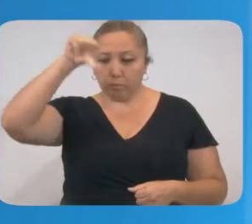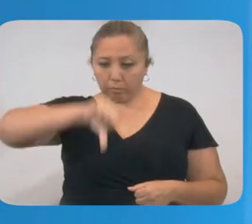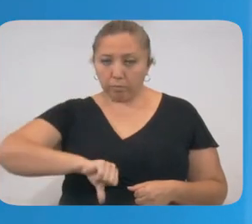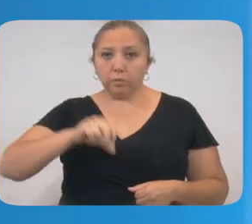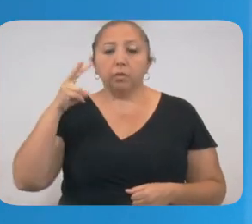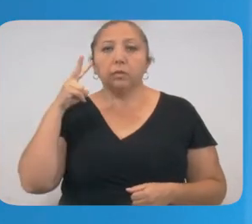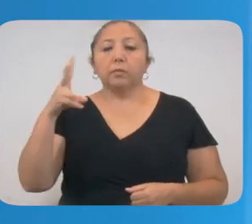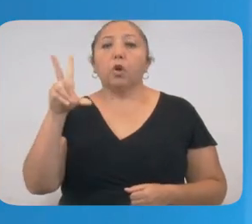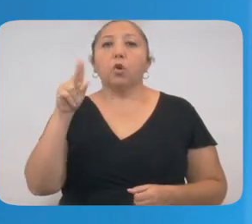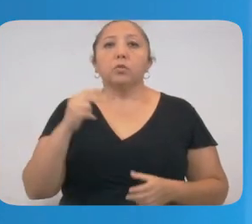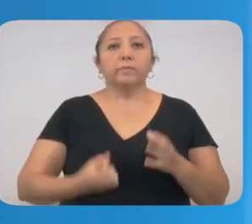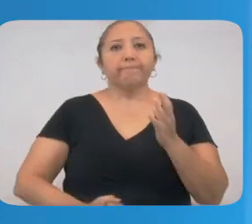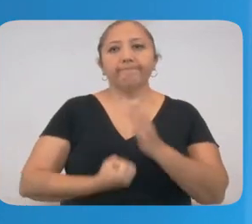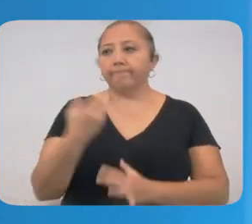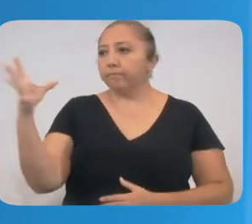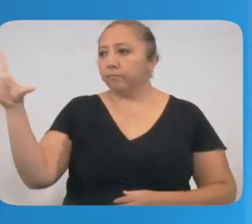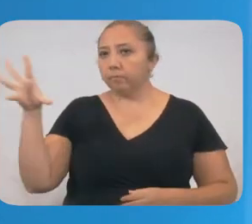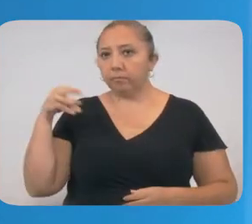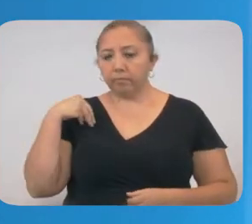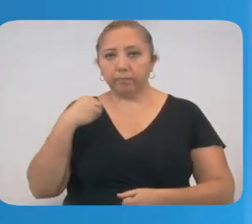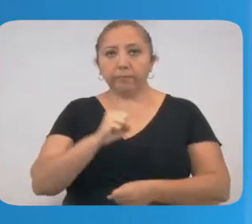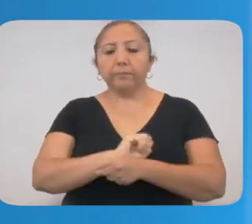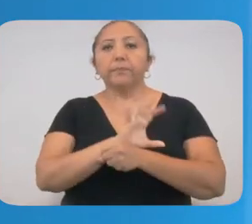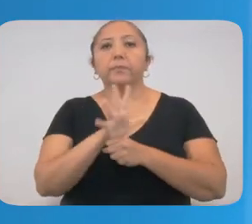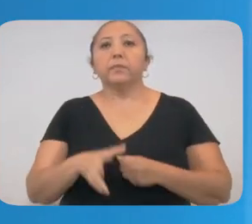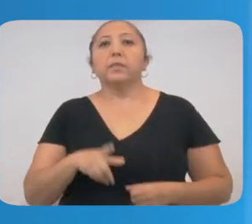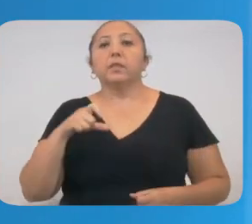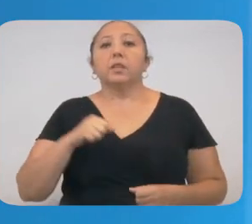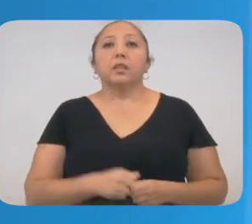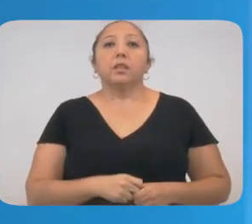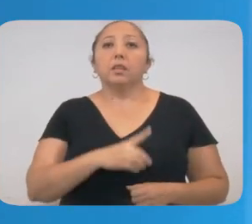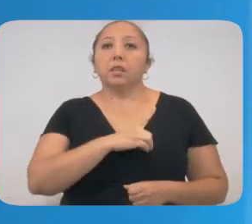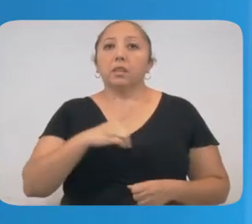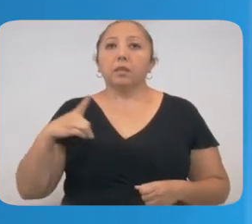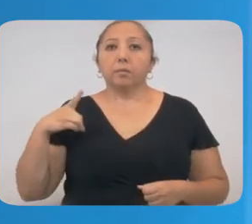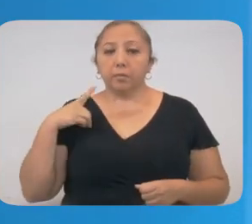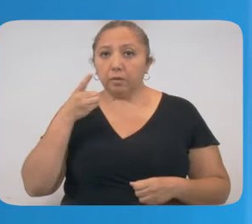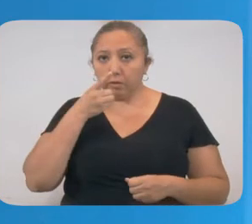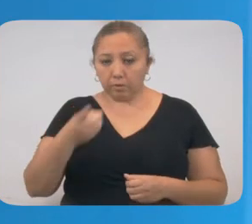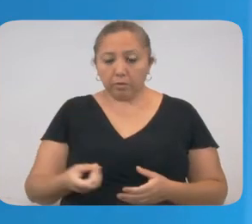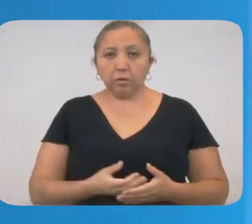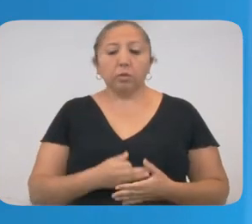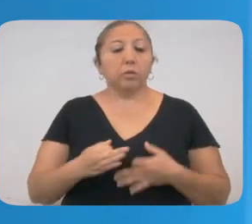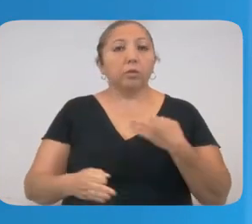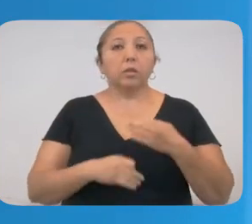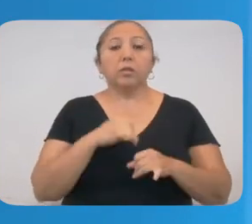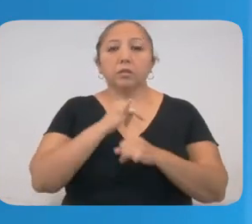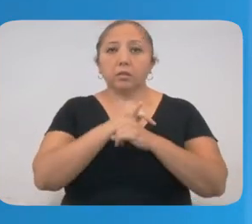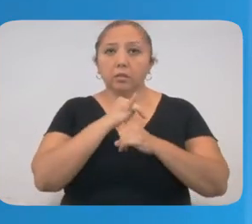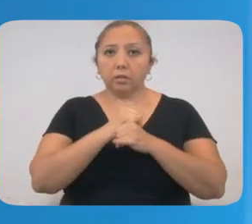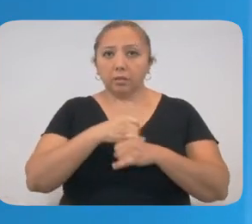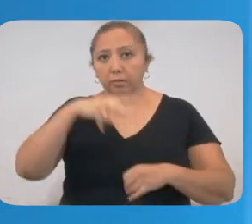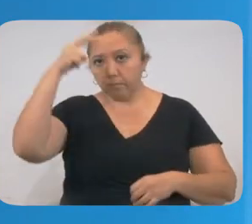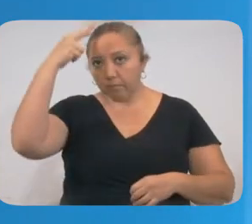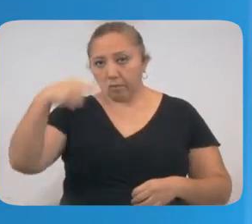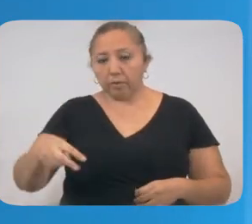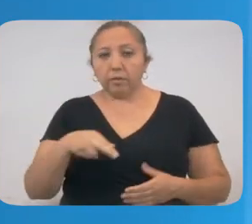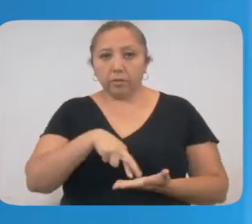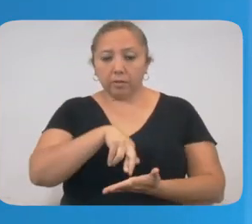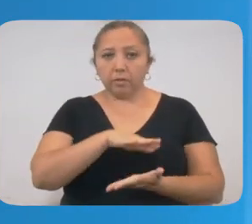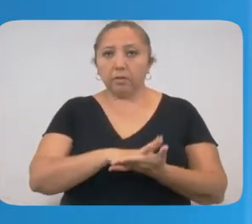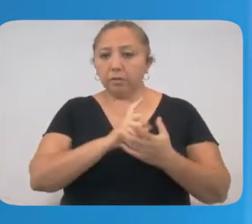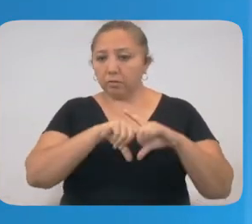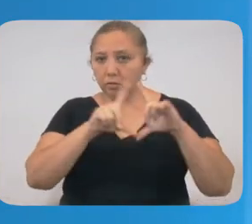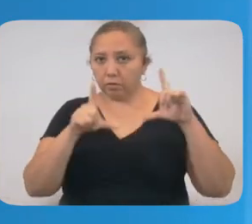80 nuevos contagios de coronavirus. Debido a una actualización atribuible a la plataforma federal que lleva el registro nacional, hoy